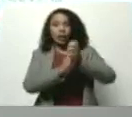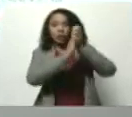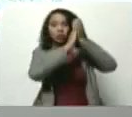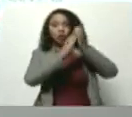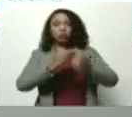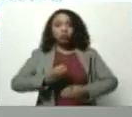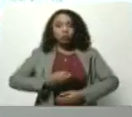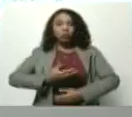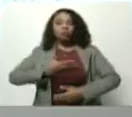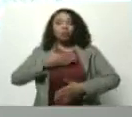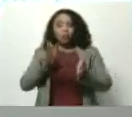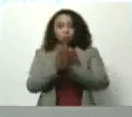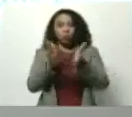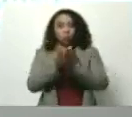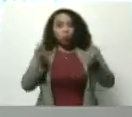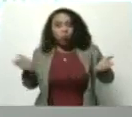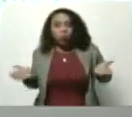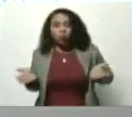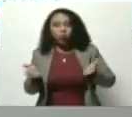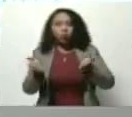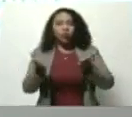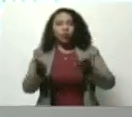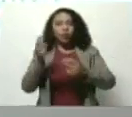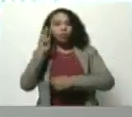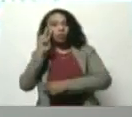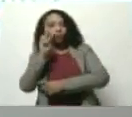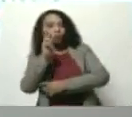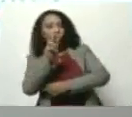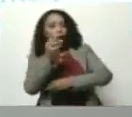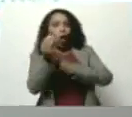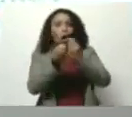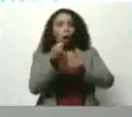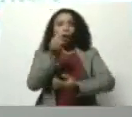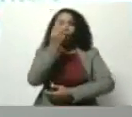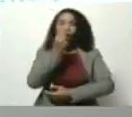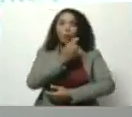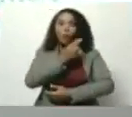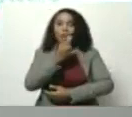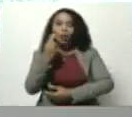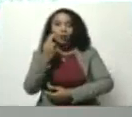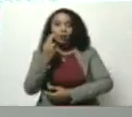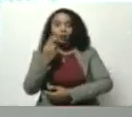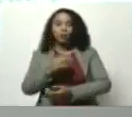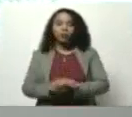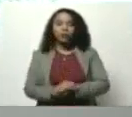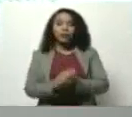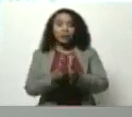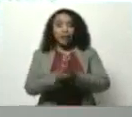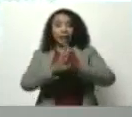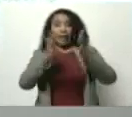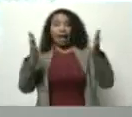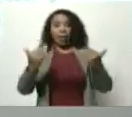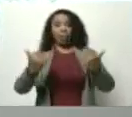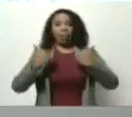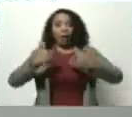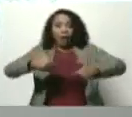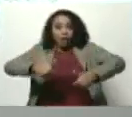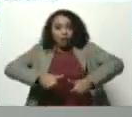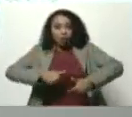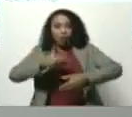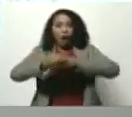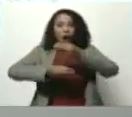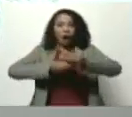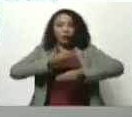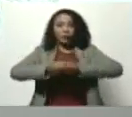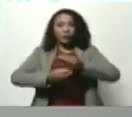inspiración por su visión por su compromiso y por el gran sacrificio que ustedes han hecho